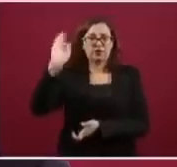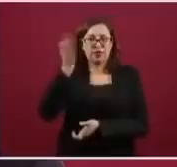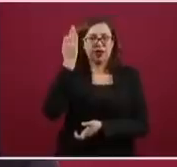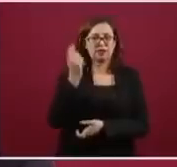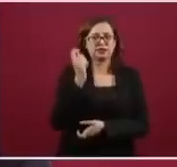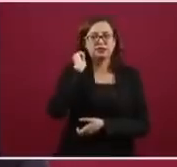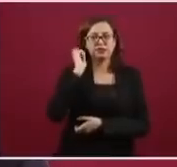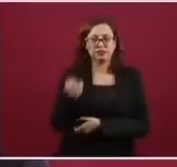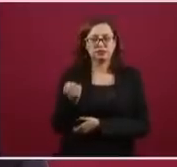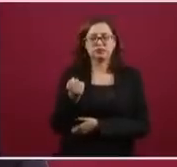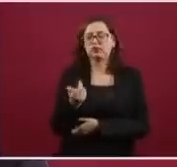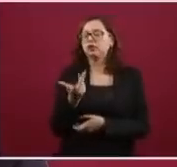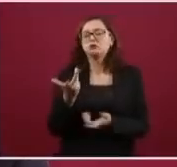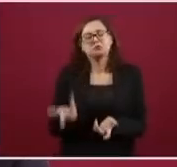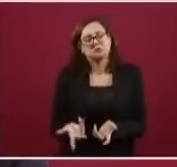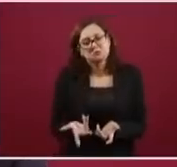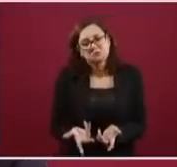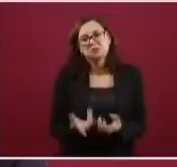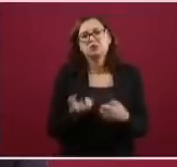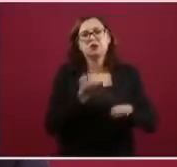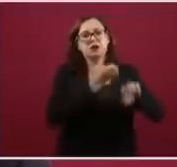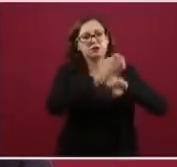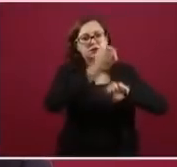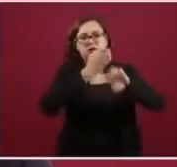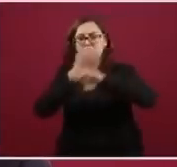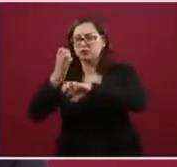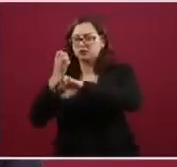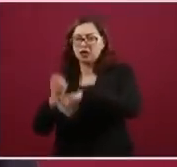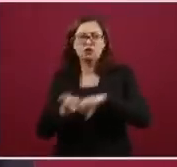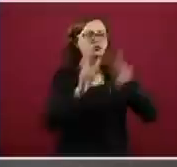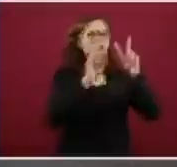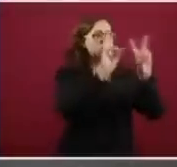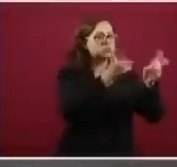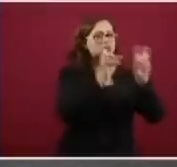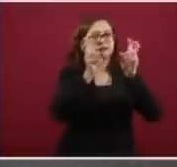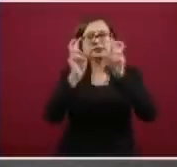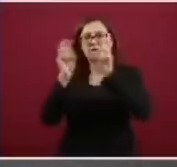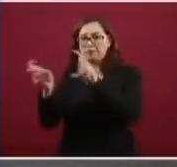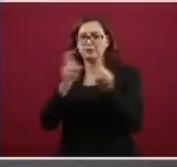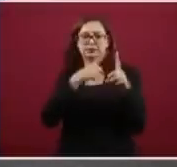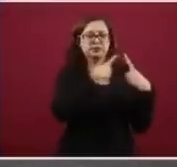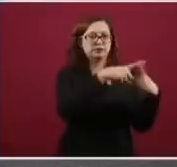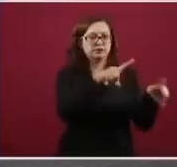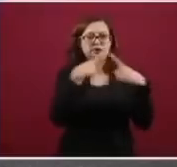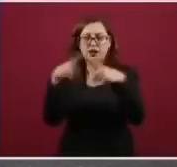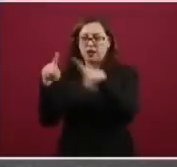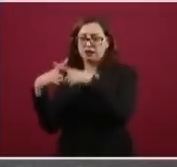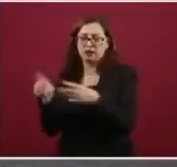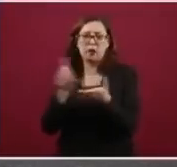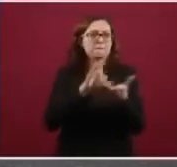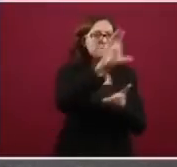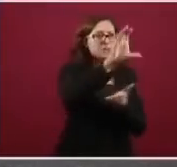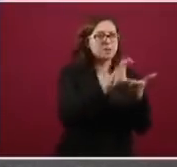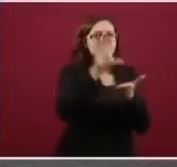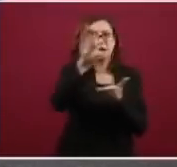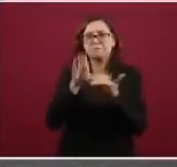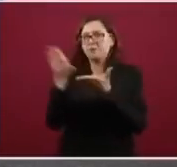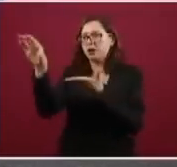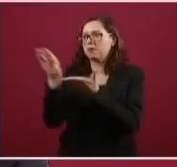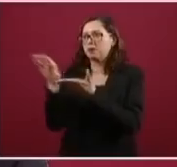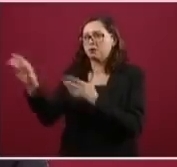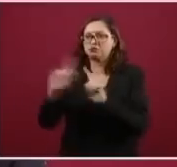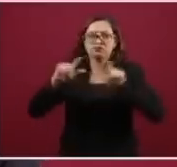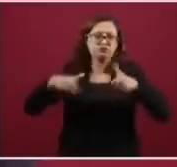federalizado va asociado a distintas a distintos rubros algunos rubros están asociados a participaciones federales a fondos etcétera